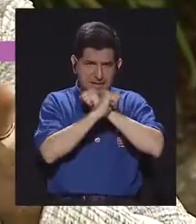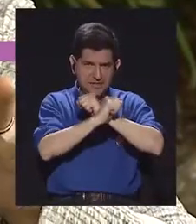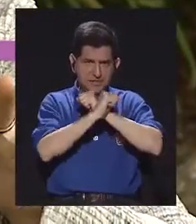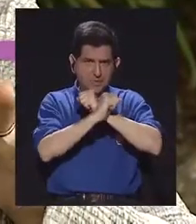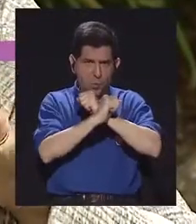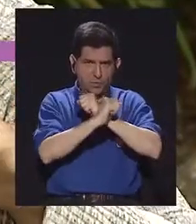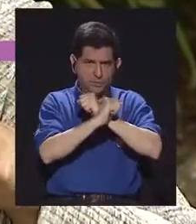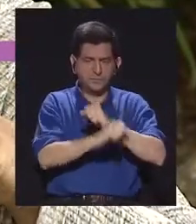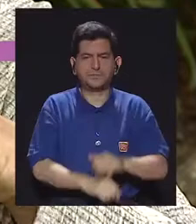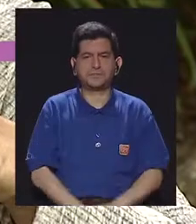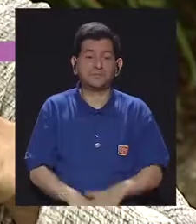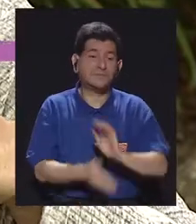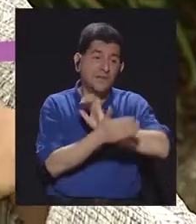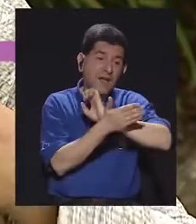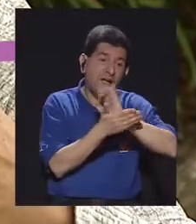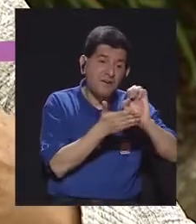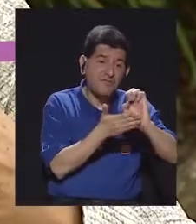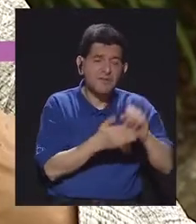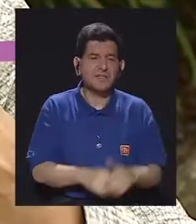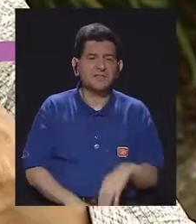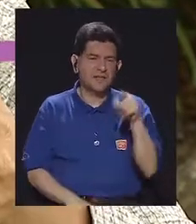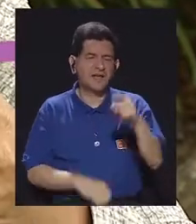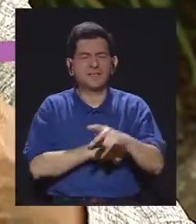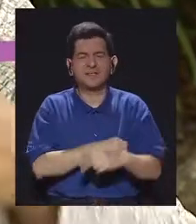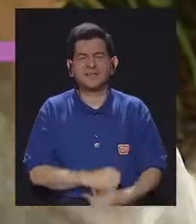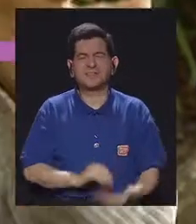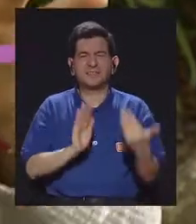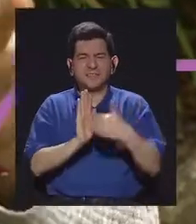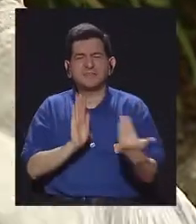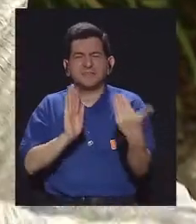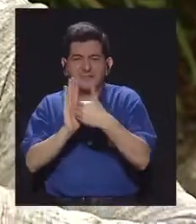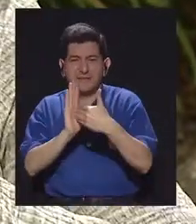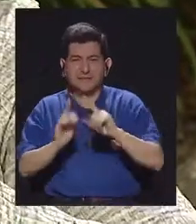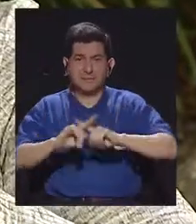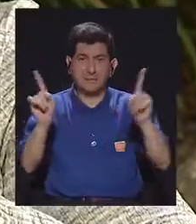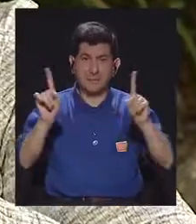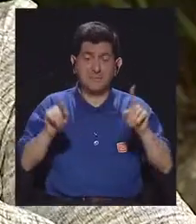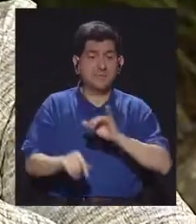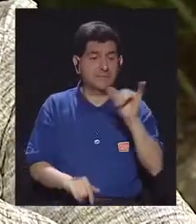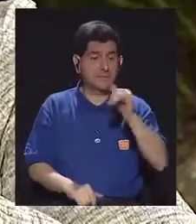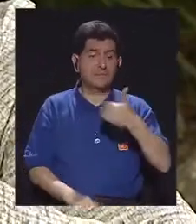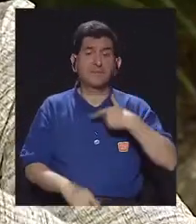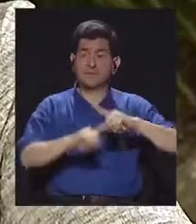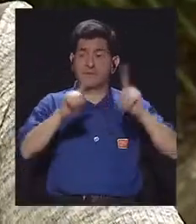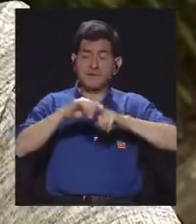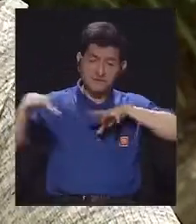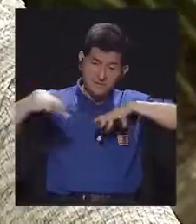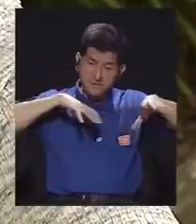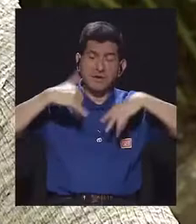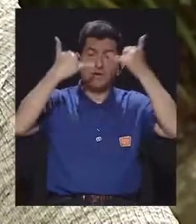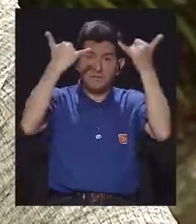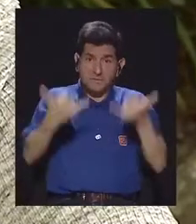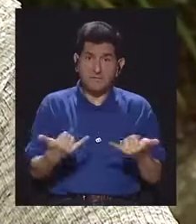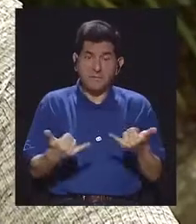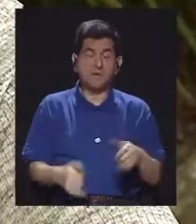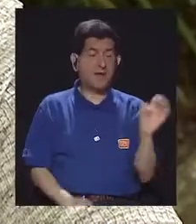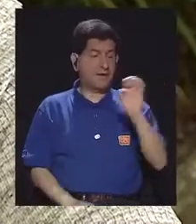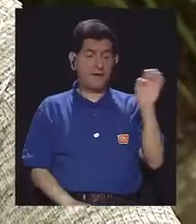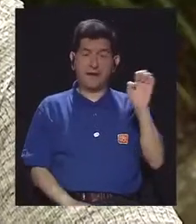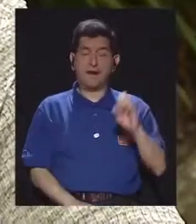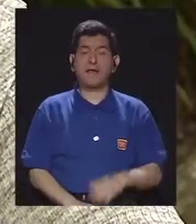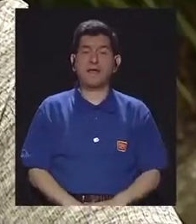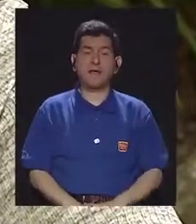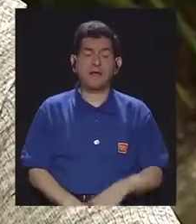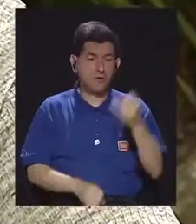seguridad, pues para evitar el vandalismo, pero ahí están. Además de eso, tenemos otra serie de actividades. Ahorita en